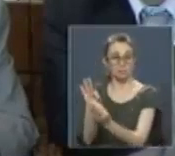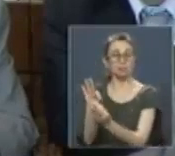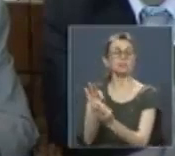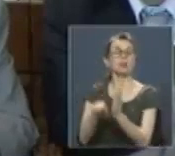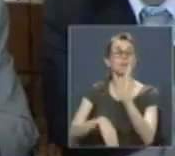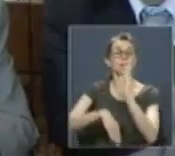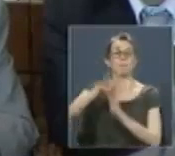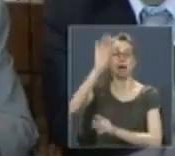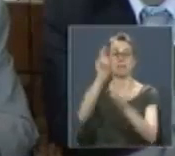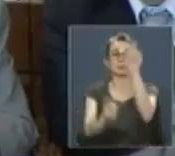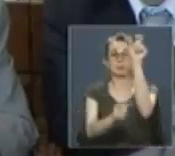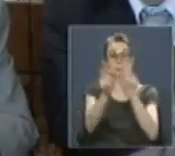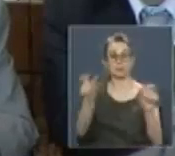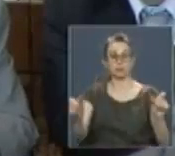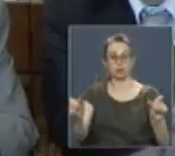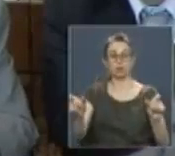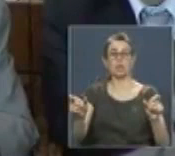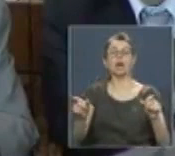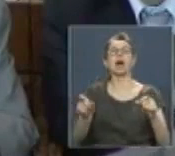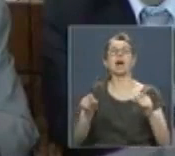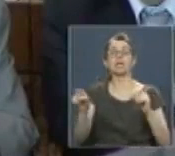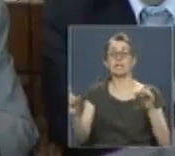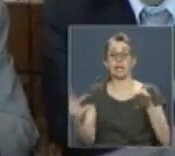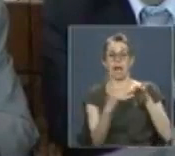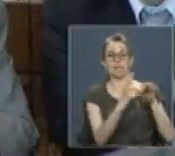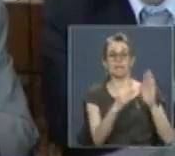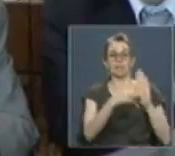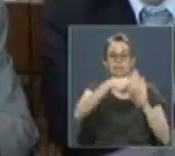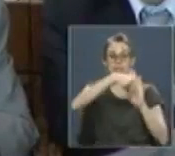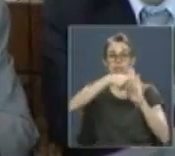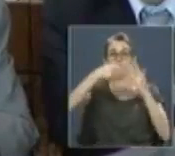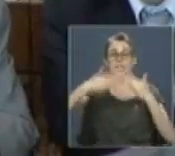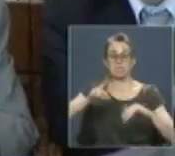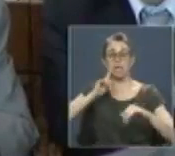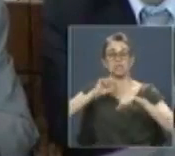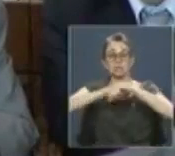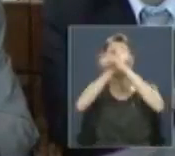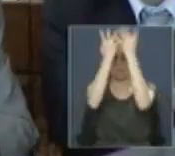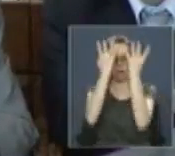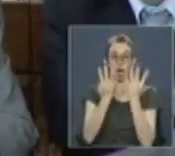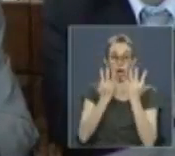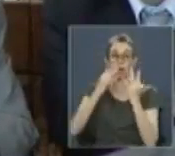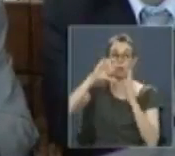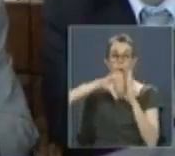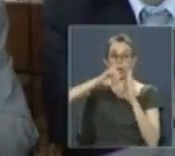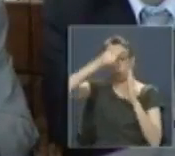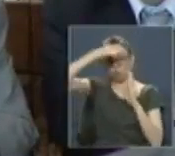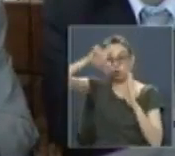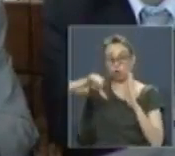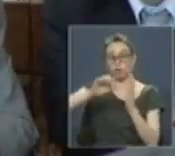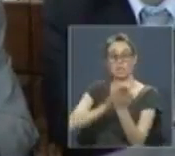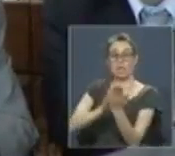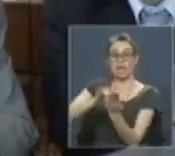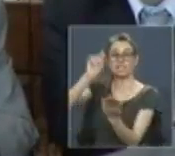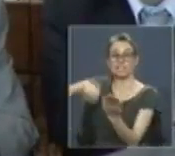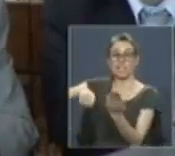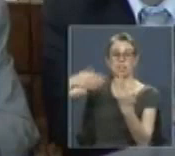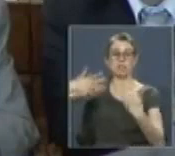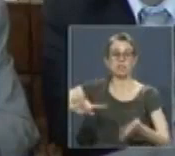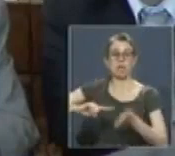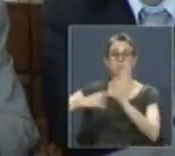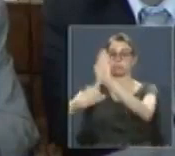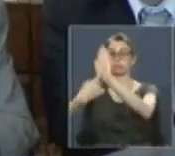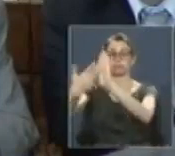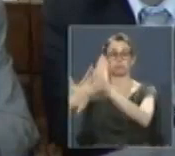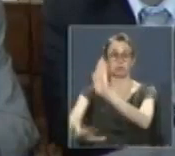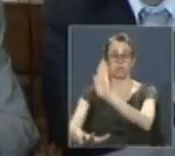gran mayoría de las personas involucradas por esta norma ya cumplen condena efectiva y por lo tanto las sentencias ya están dictadas, lo